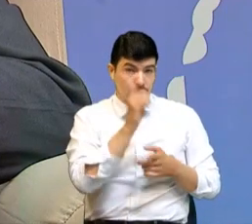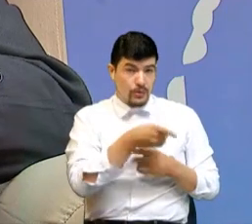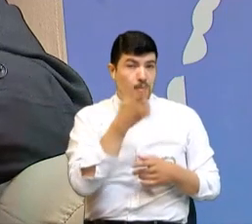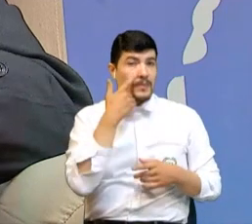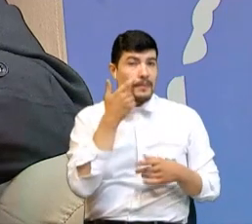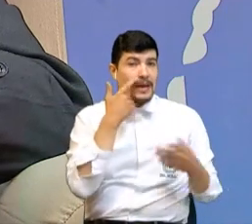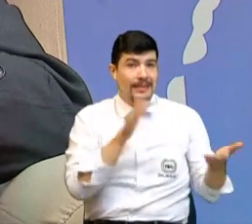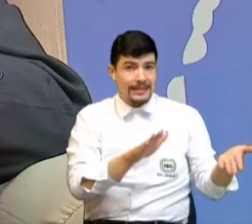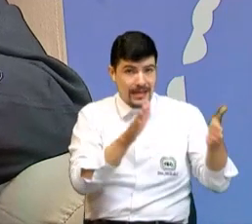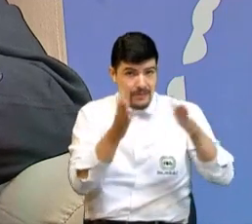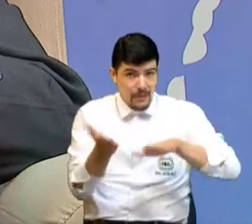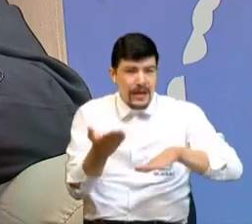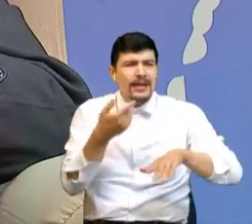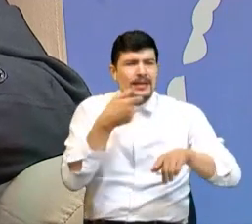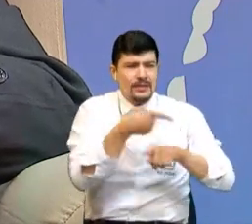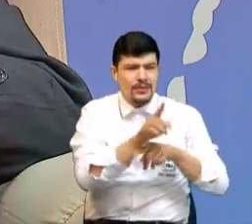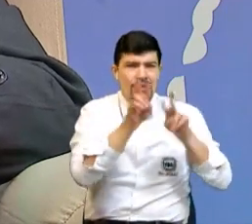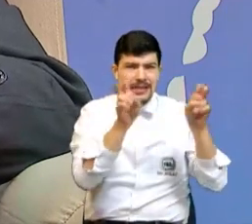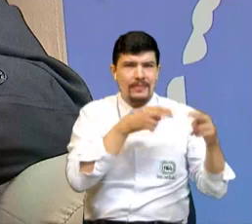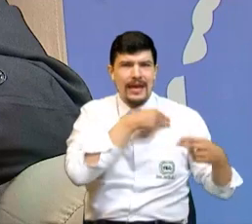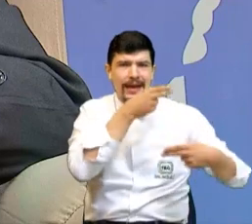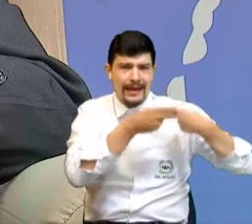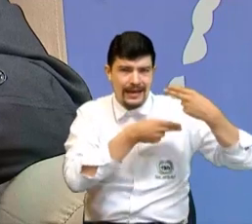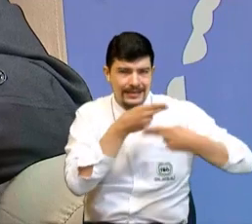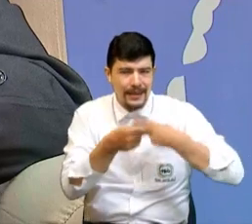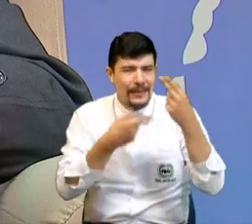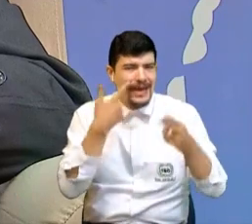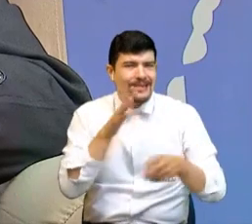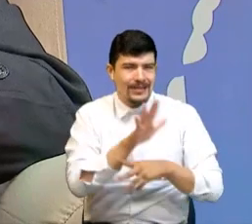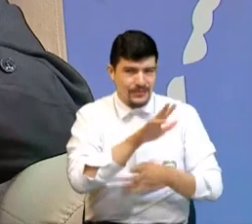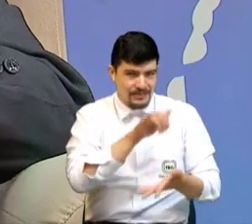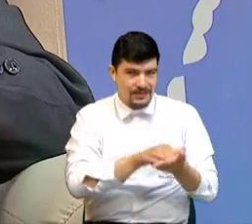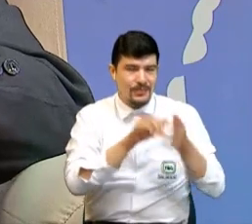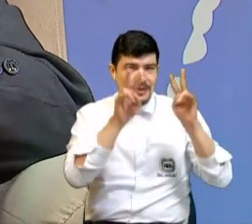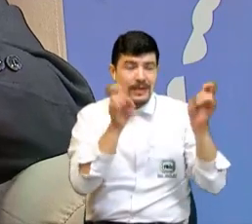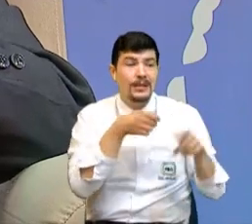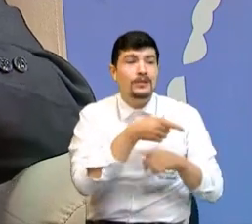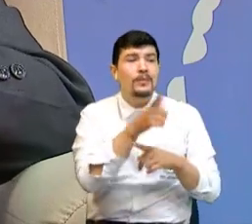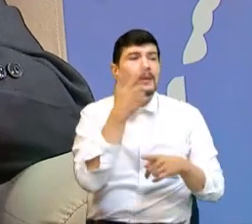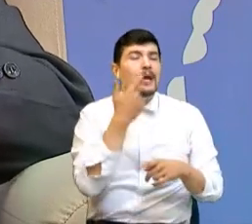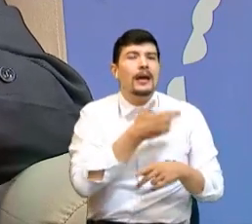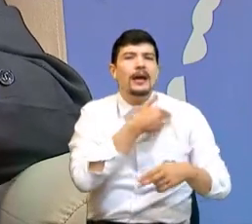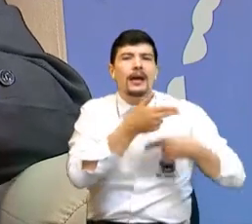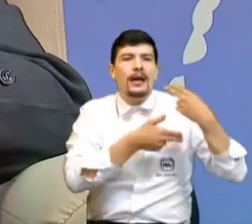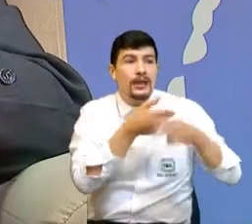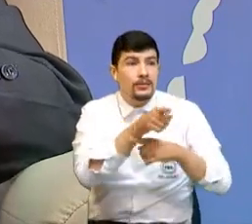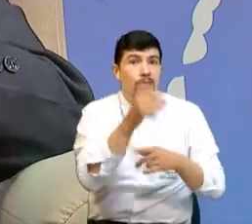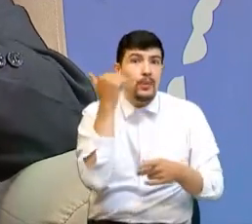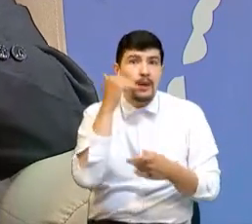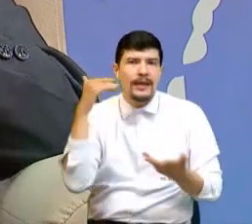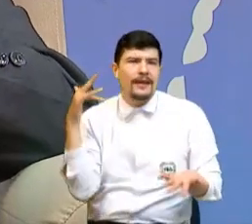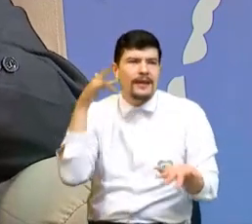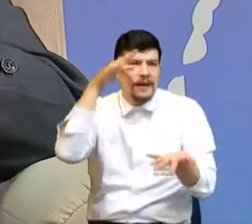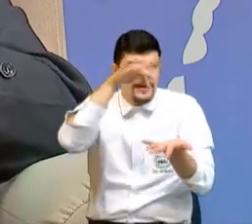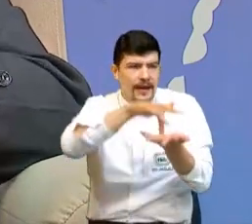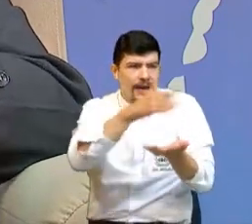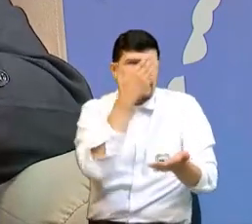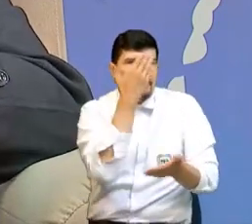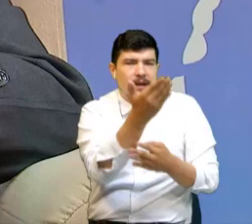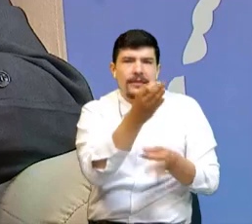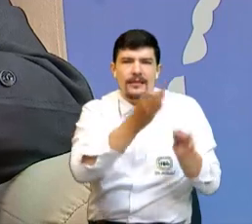padre, y esto es un tema como sucesoral, doctora Marlene, que fallece, ella se presenta